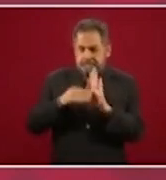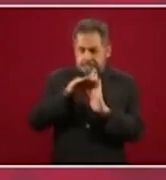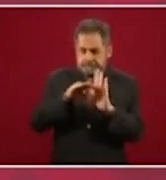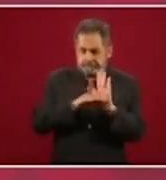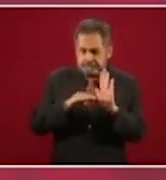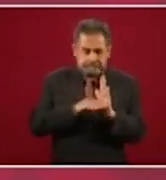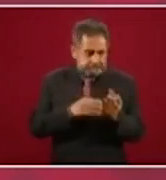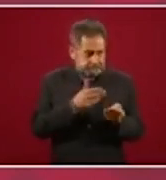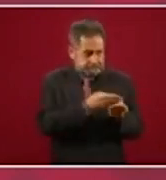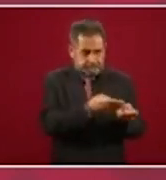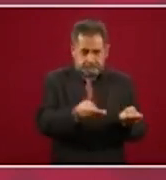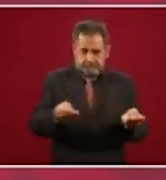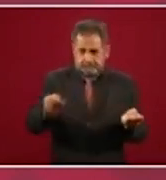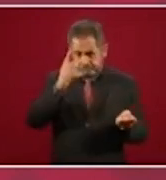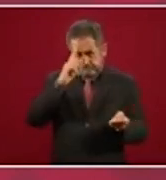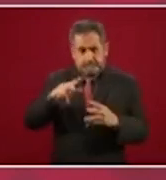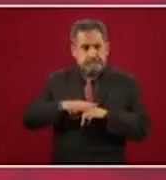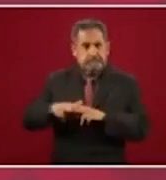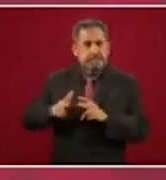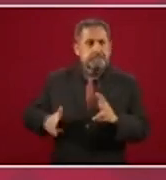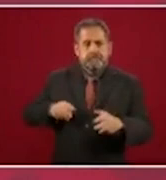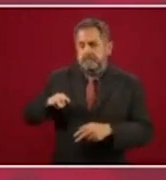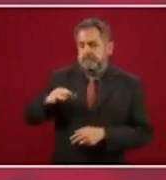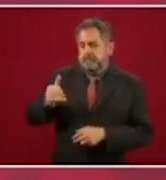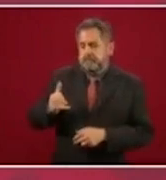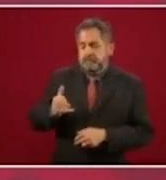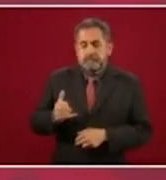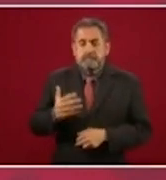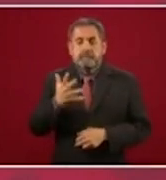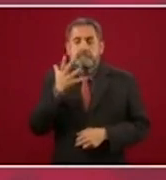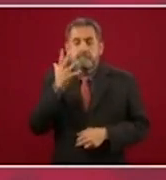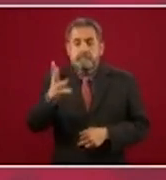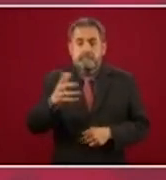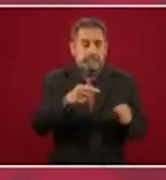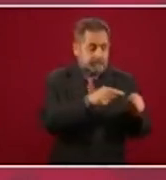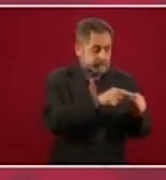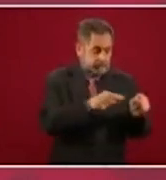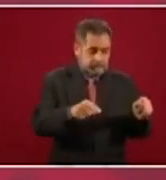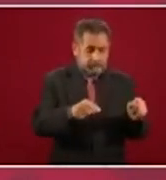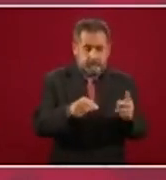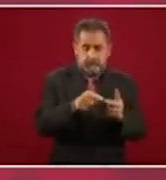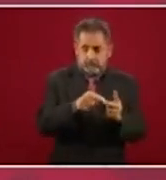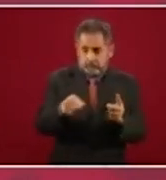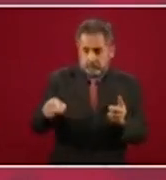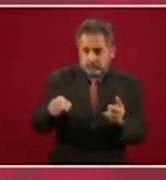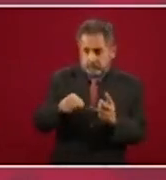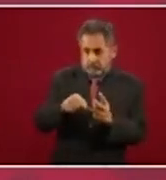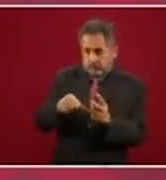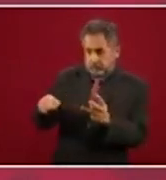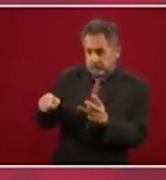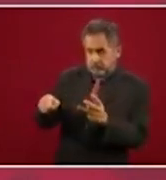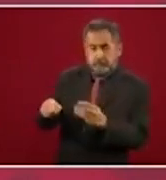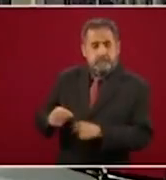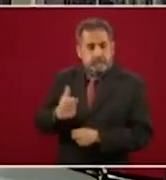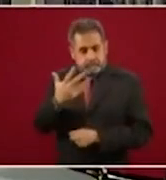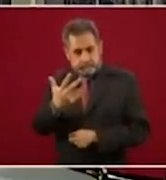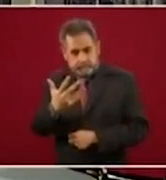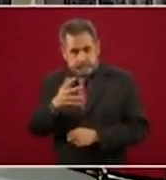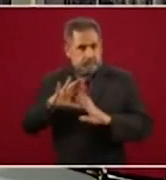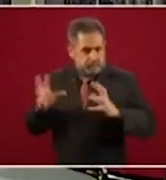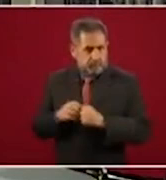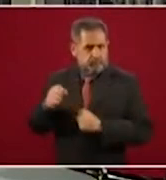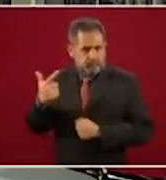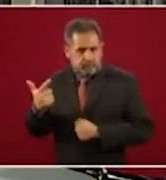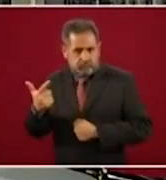en cinco de los siete tramos a ver si se pone él